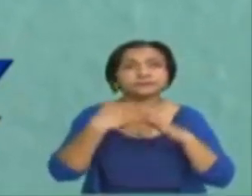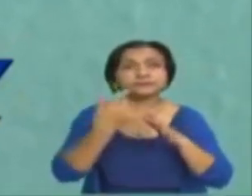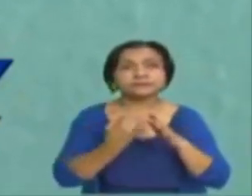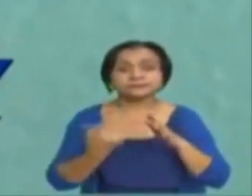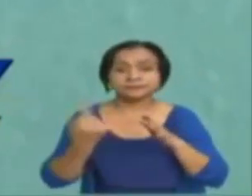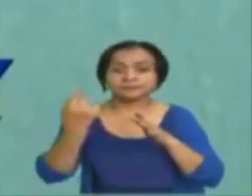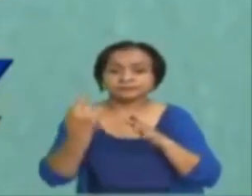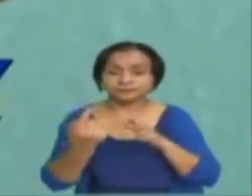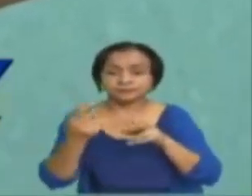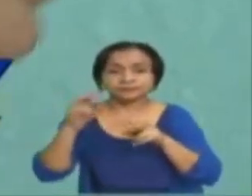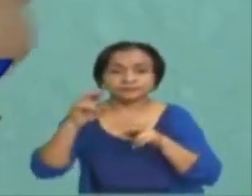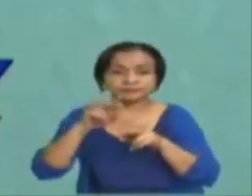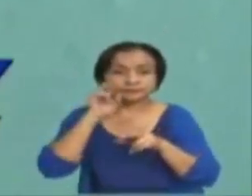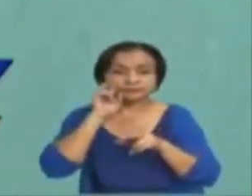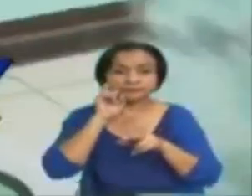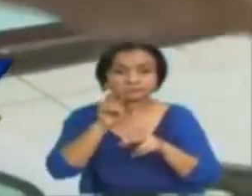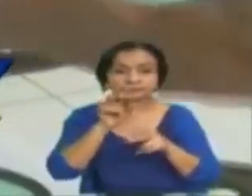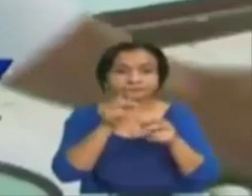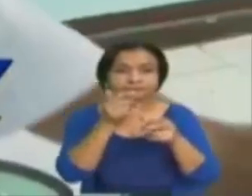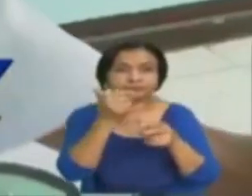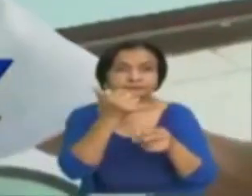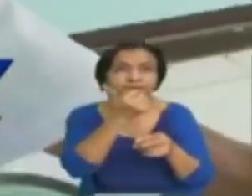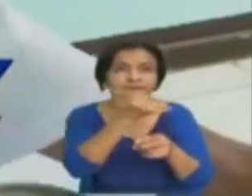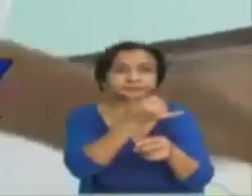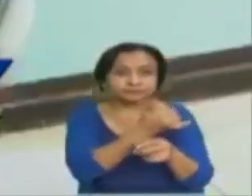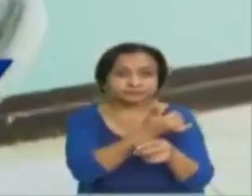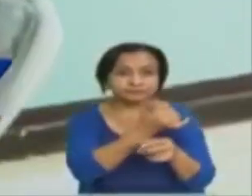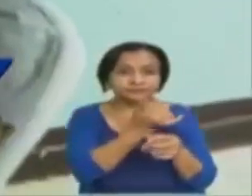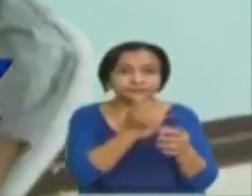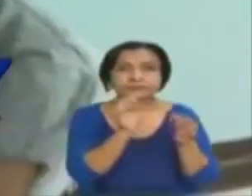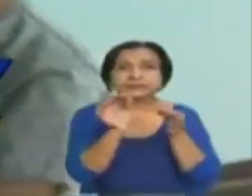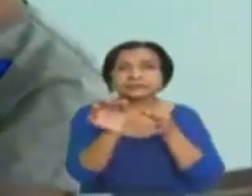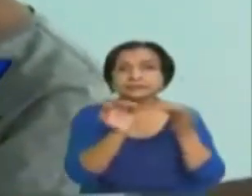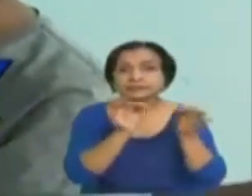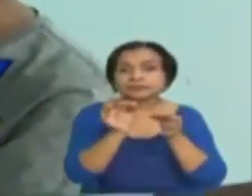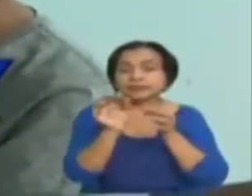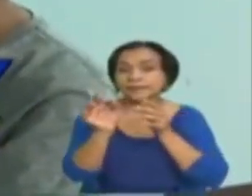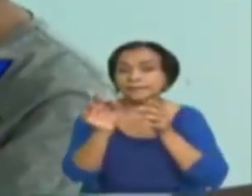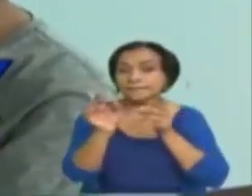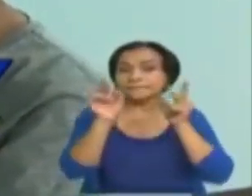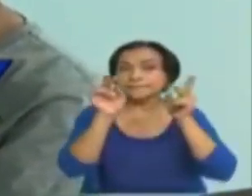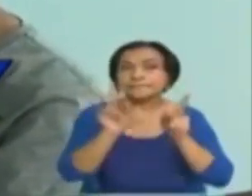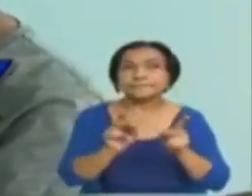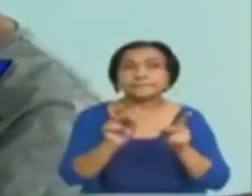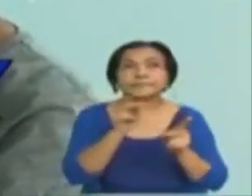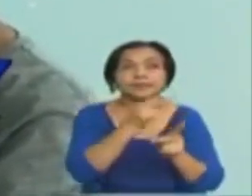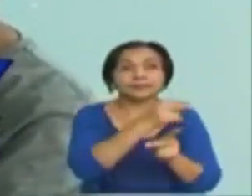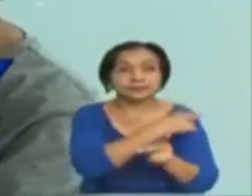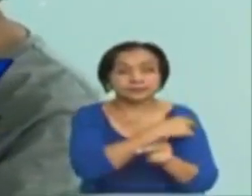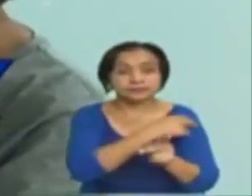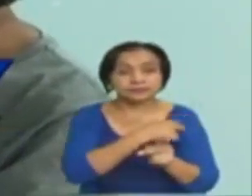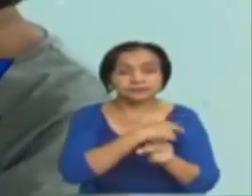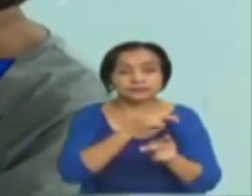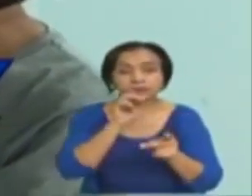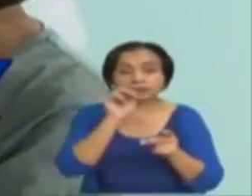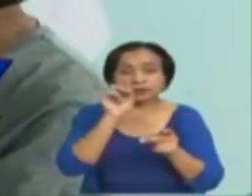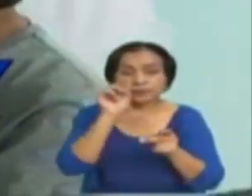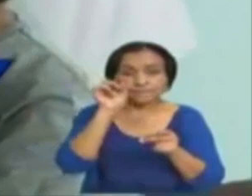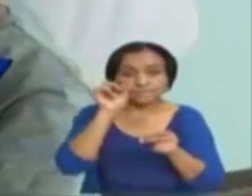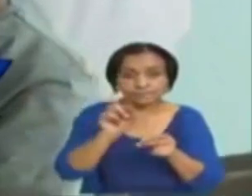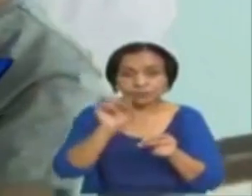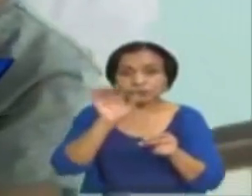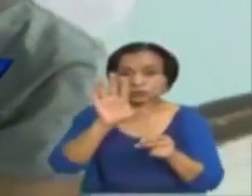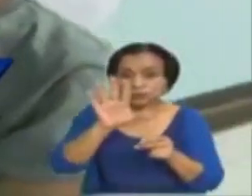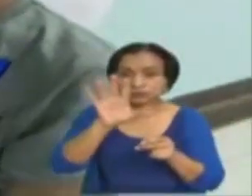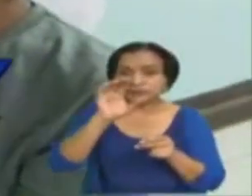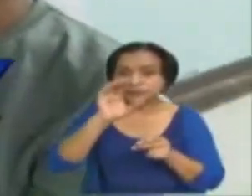La vicepresidenta de Nicaragua dijo que para este miércoles también se estará desarrollando la inoculación en estos mismos departamentos.